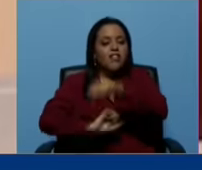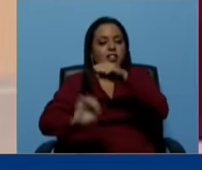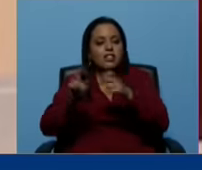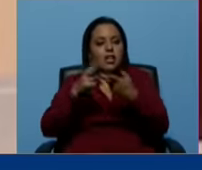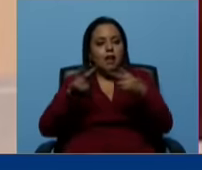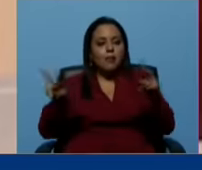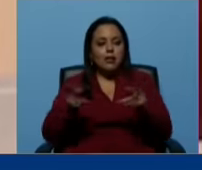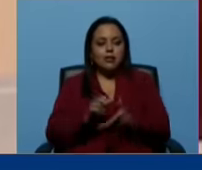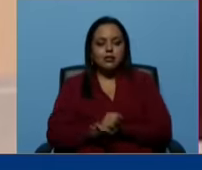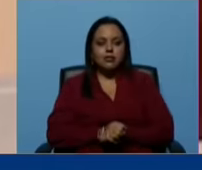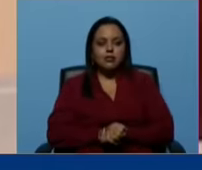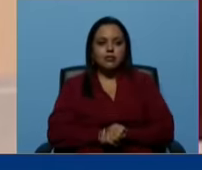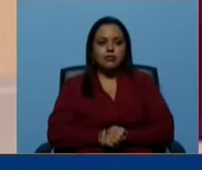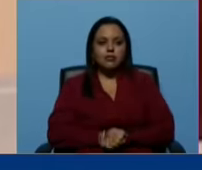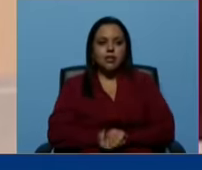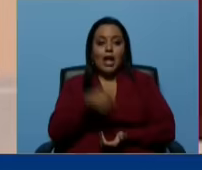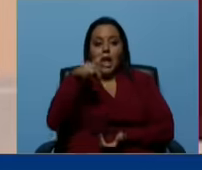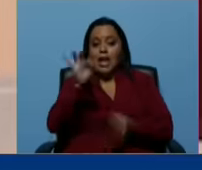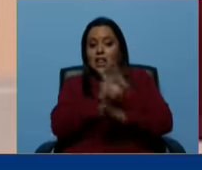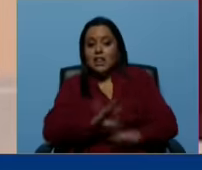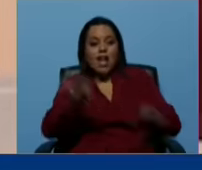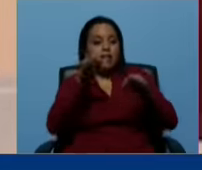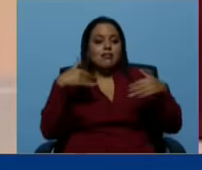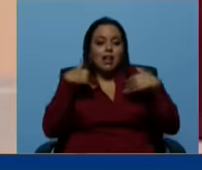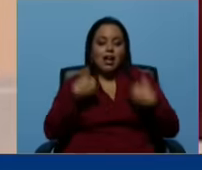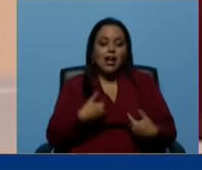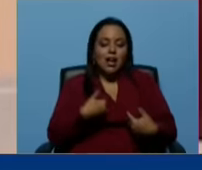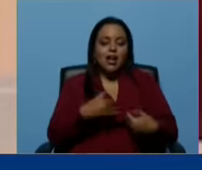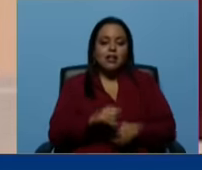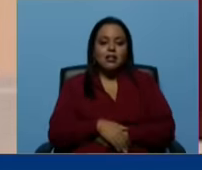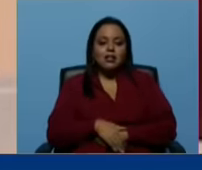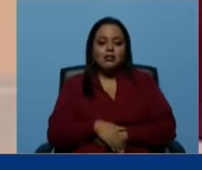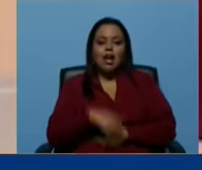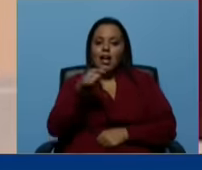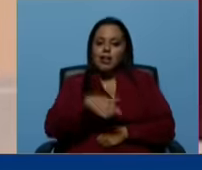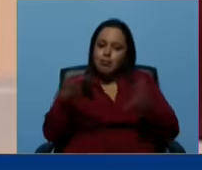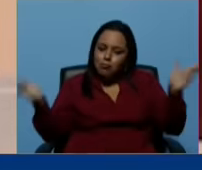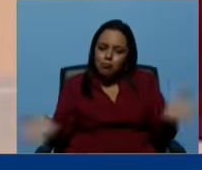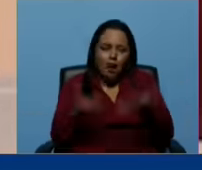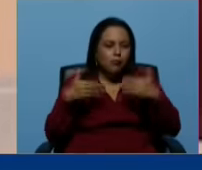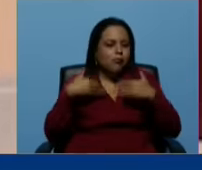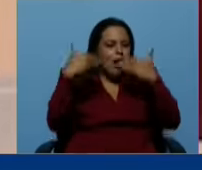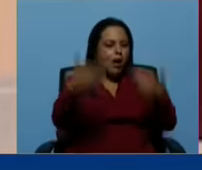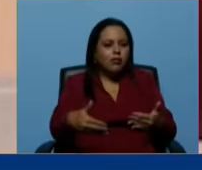paz. Aquí nadie se rinde, aquí lo que vamos es para adelante.